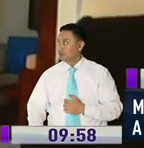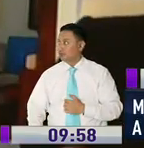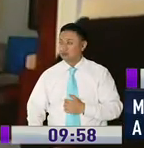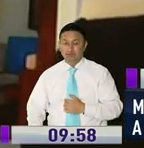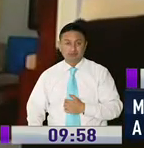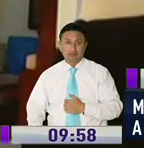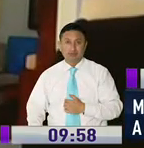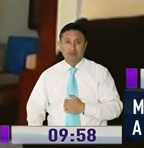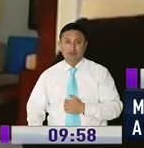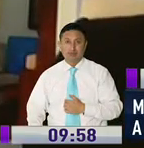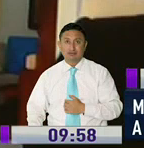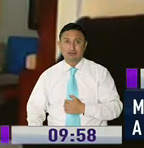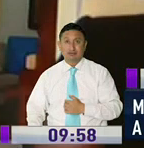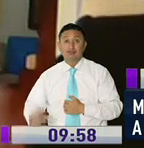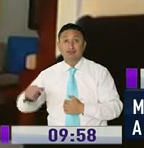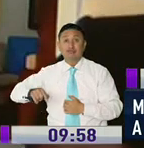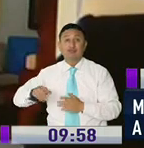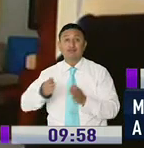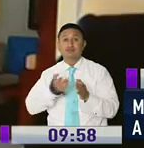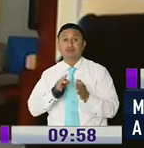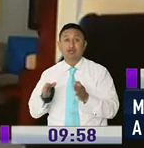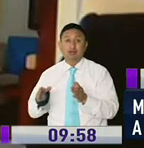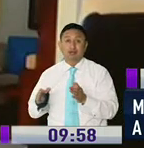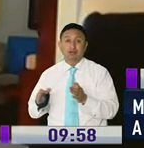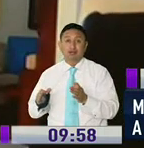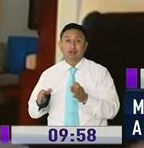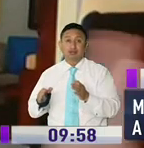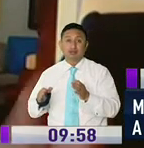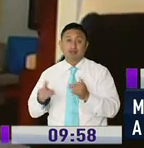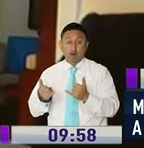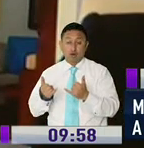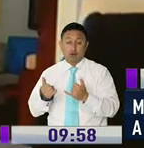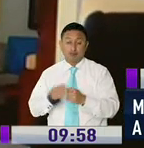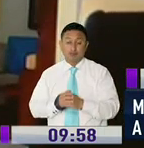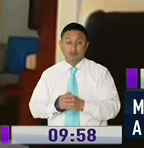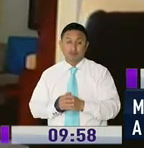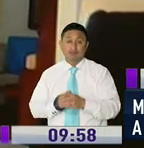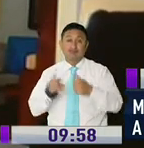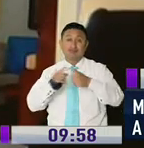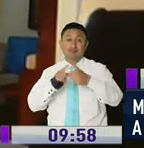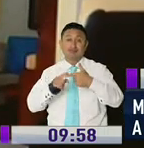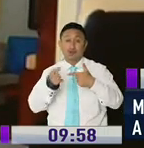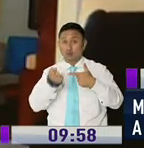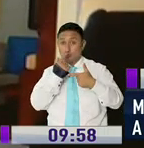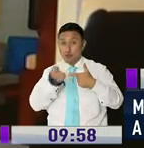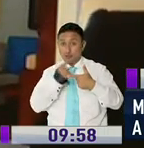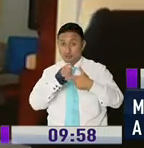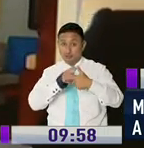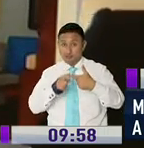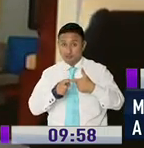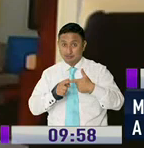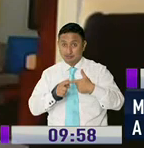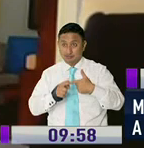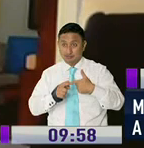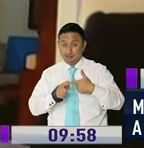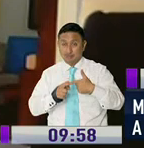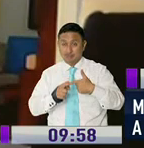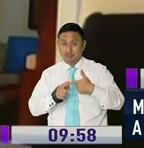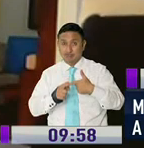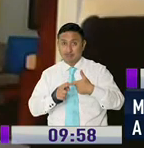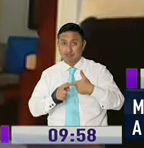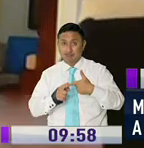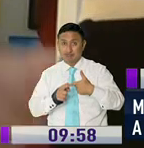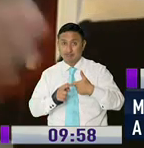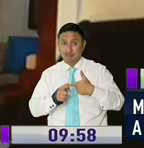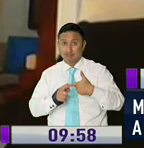que necesita ya tratamientos como los que acabamos de citar, la hidroxicloroquina, la azitromicina,